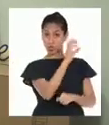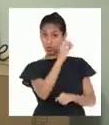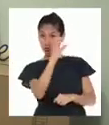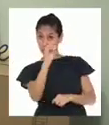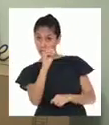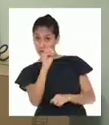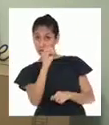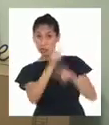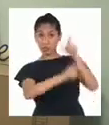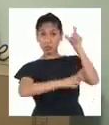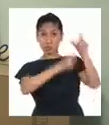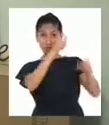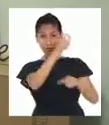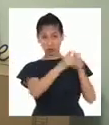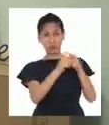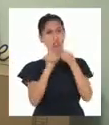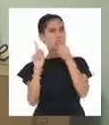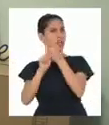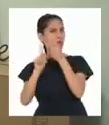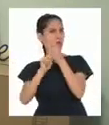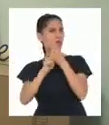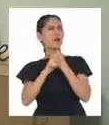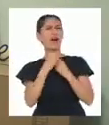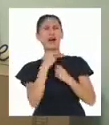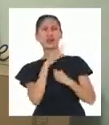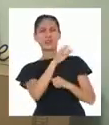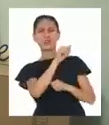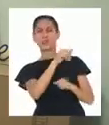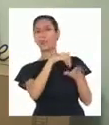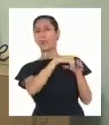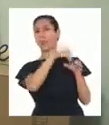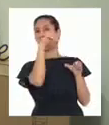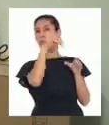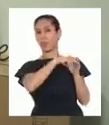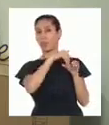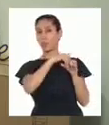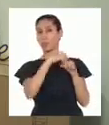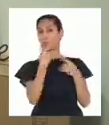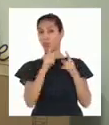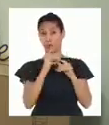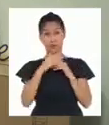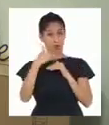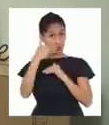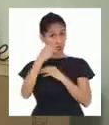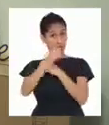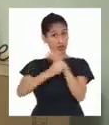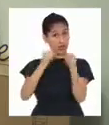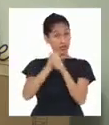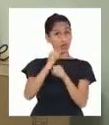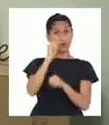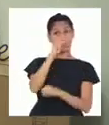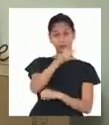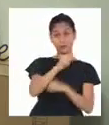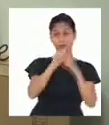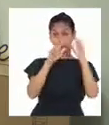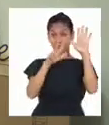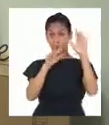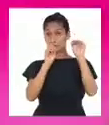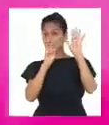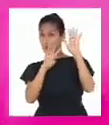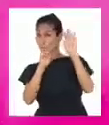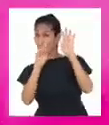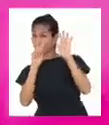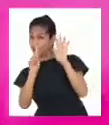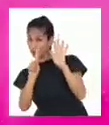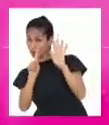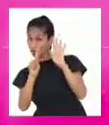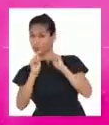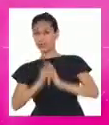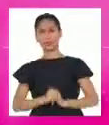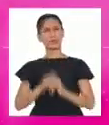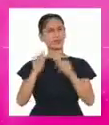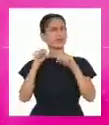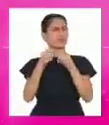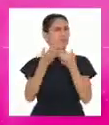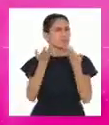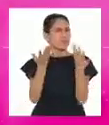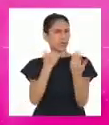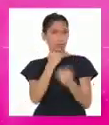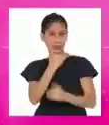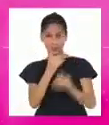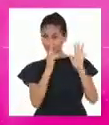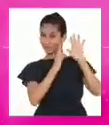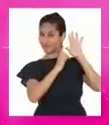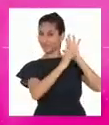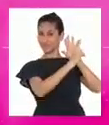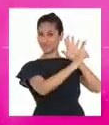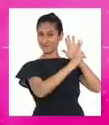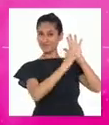ser directo el voto? En 1896, durante el gobierno de Nicolás de Piérola. ¡Perfecto!